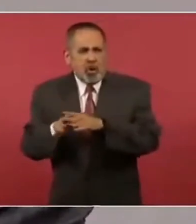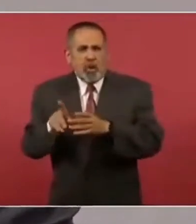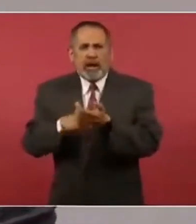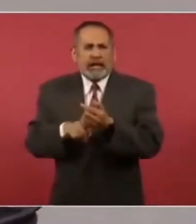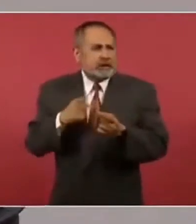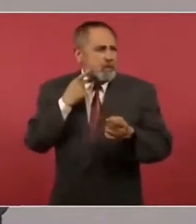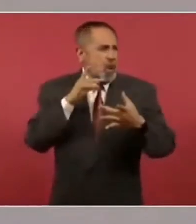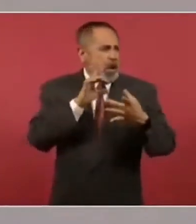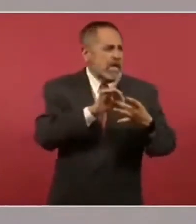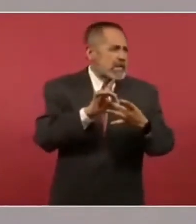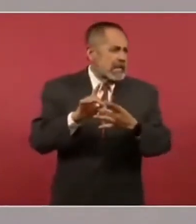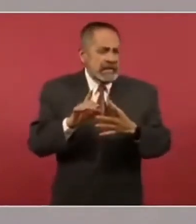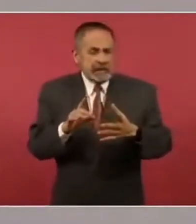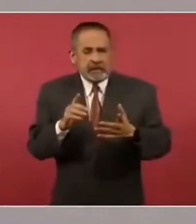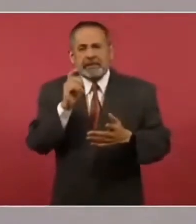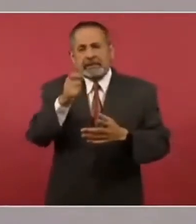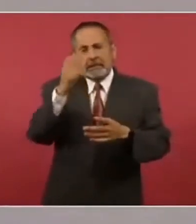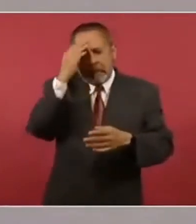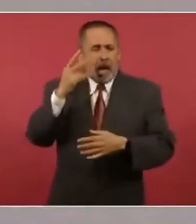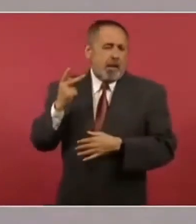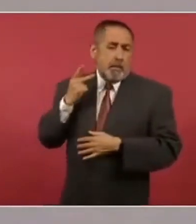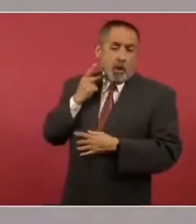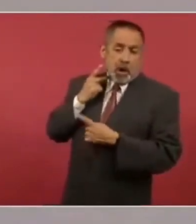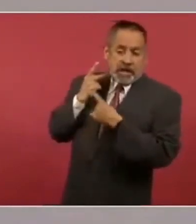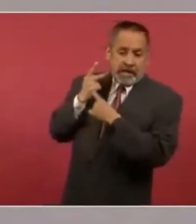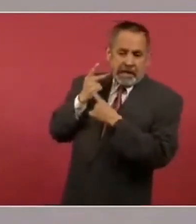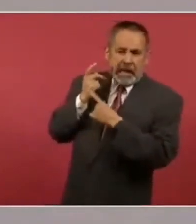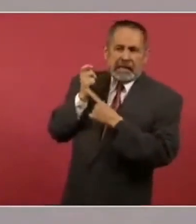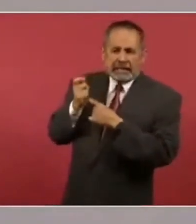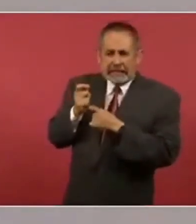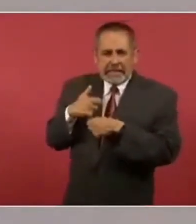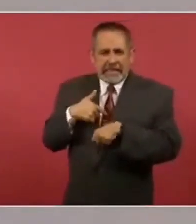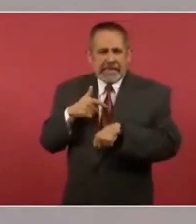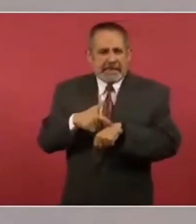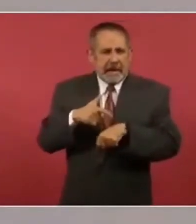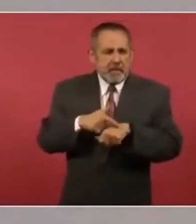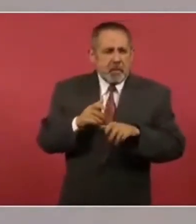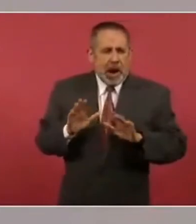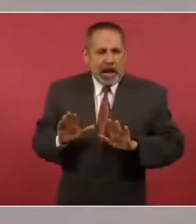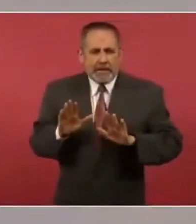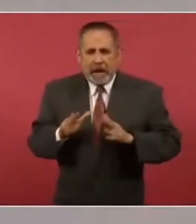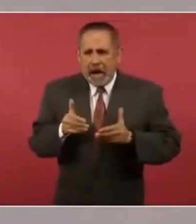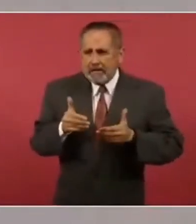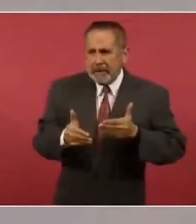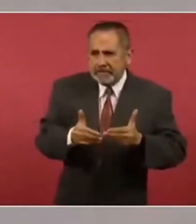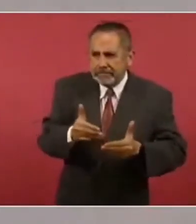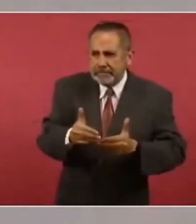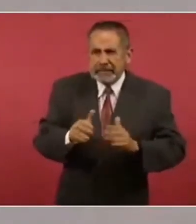Política, entre otras cosas, es manejo de tiempos.